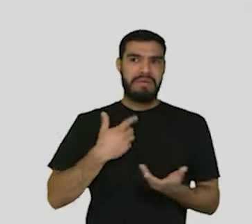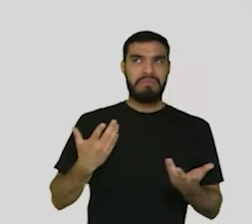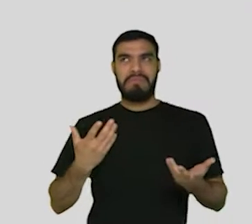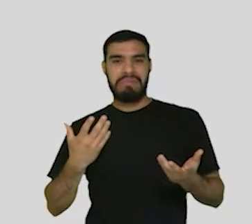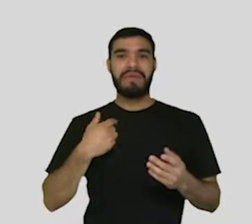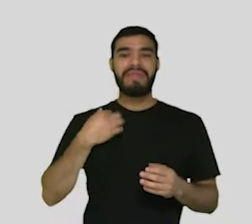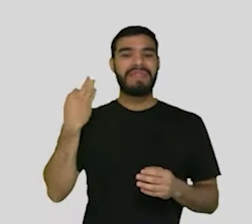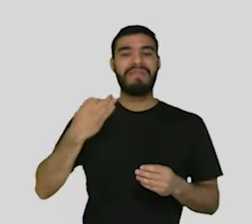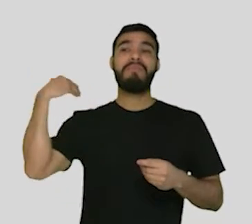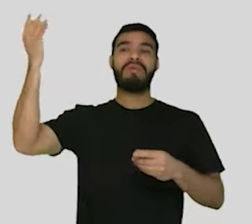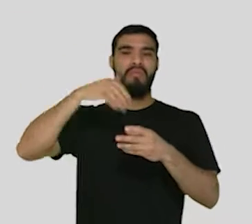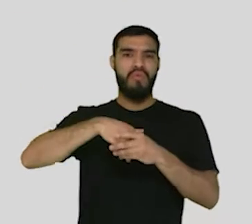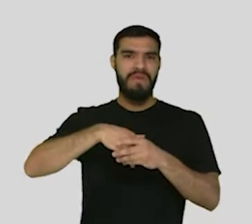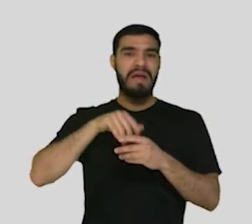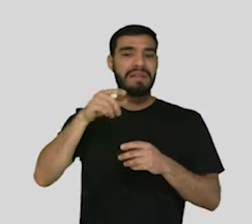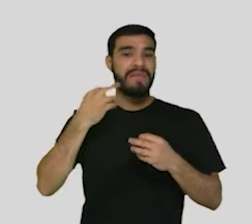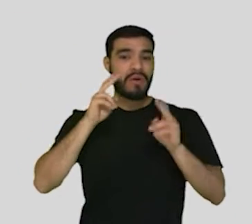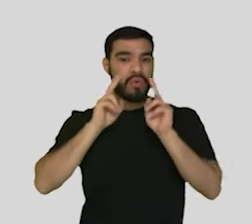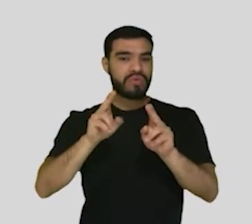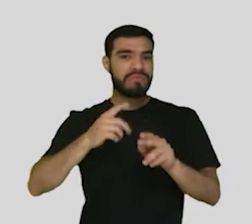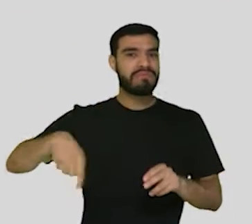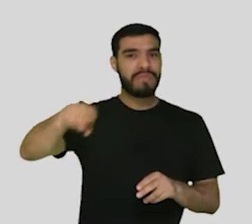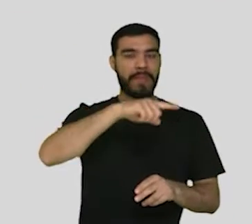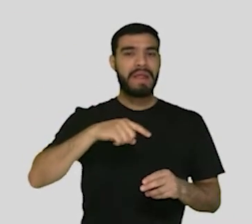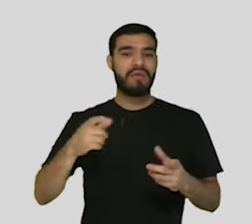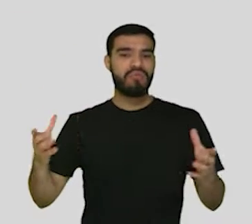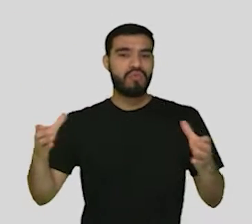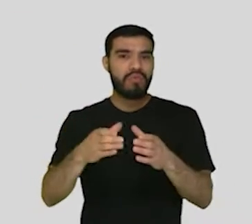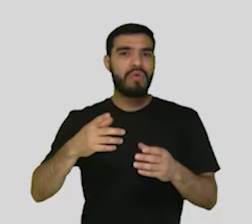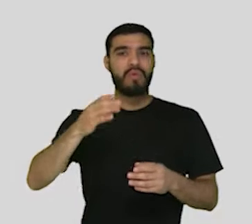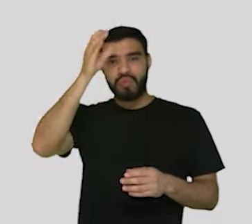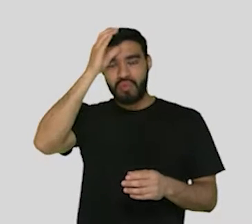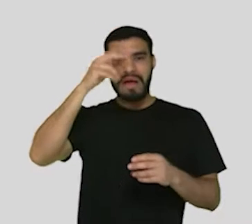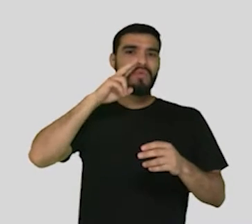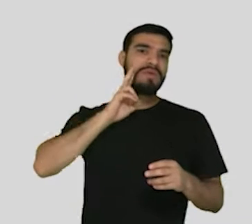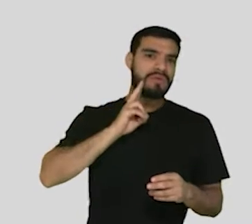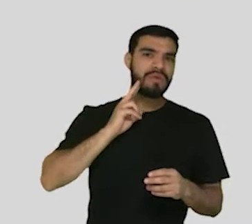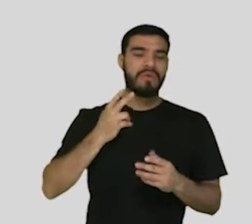Jamba esa pa ya po peba, ja peba política pública rupive y catubana